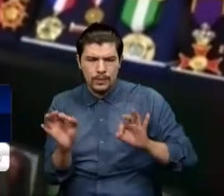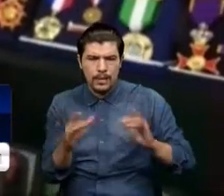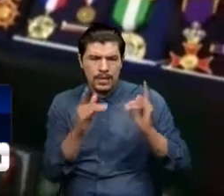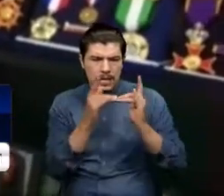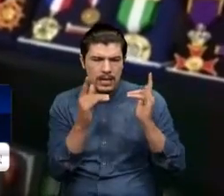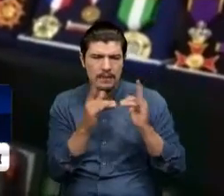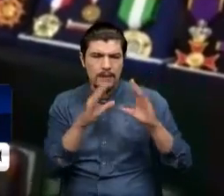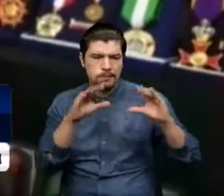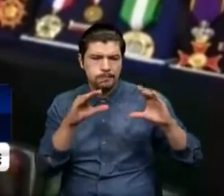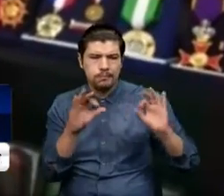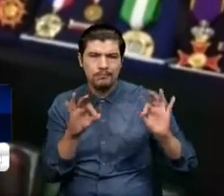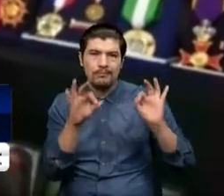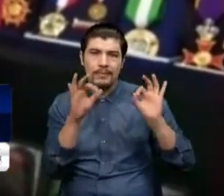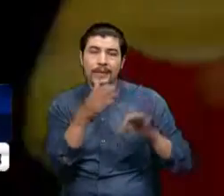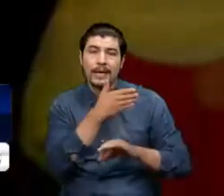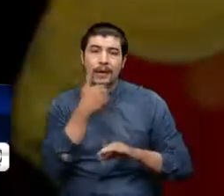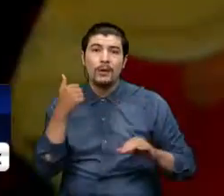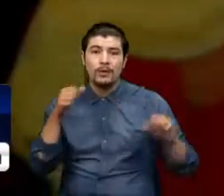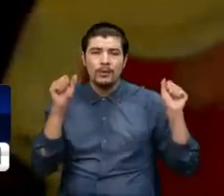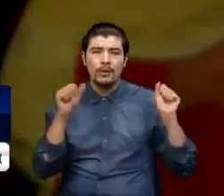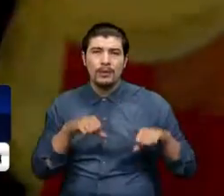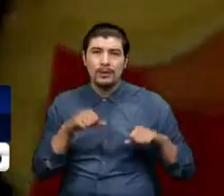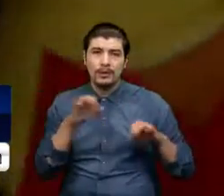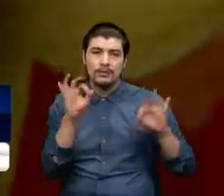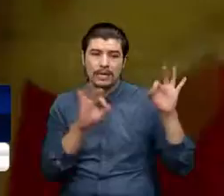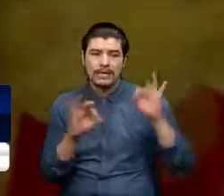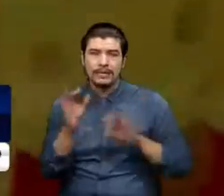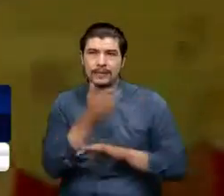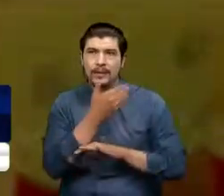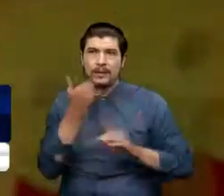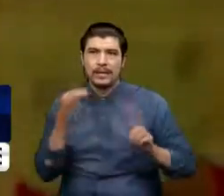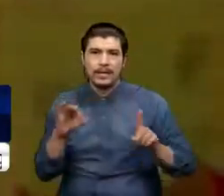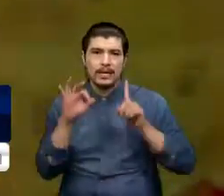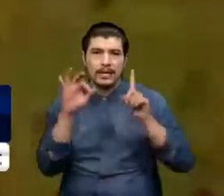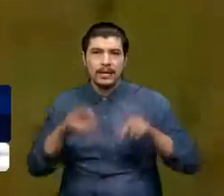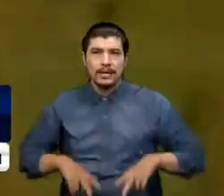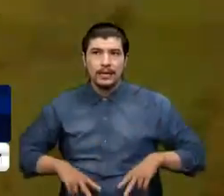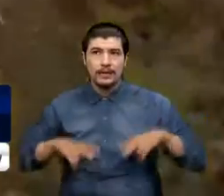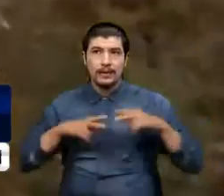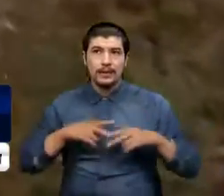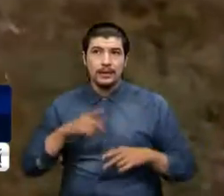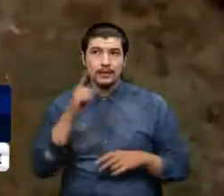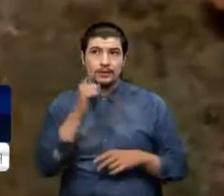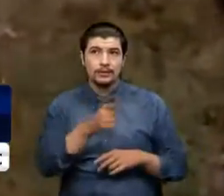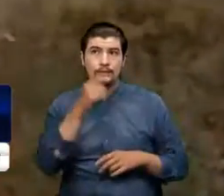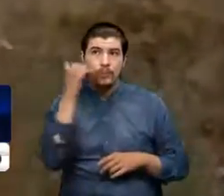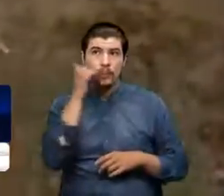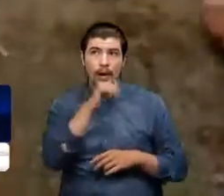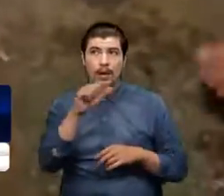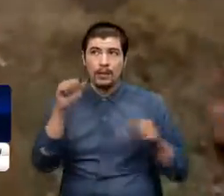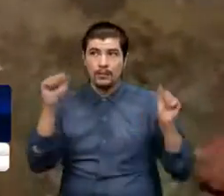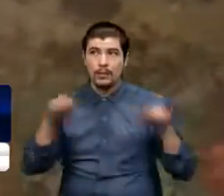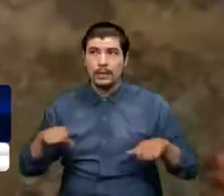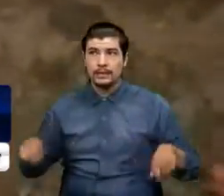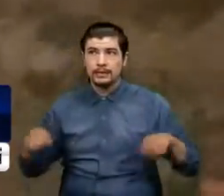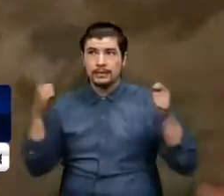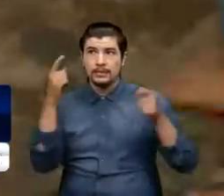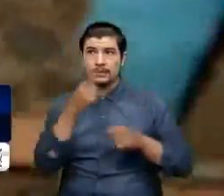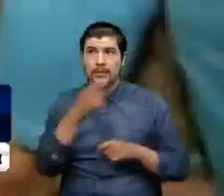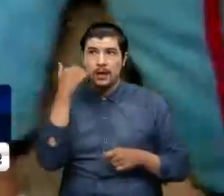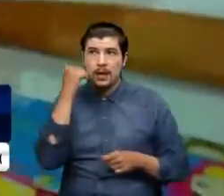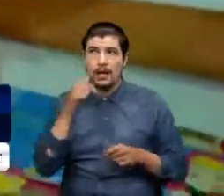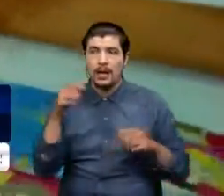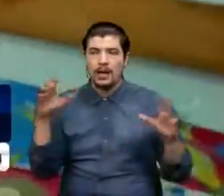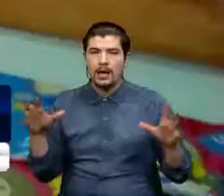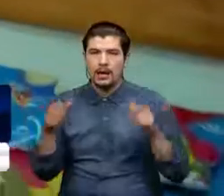unas habitaciones que tenían en mal estado y con el ánimo de mejorar su calidad de vida se logró por parte de la policía de Pamplona esta